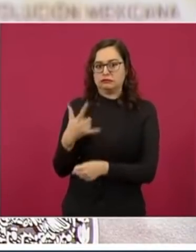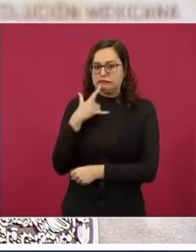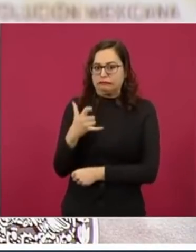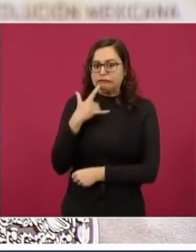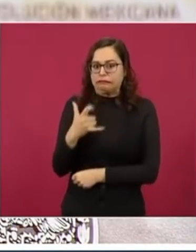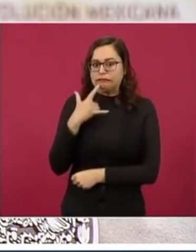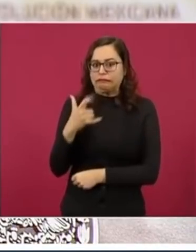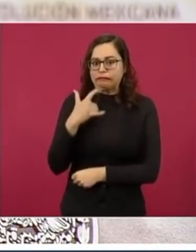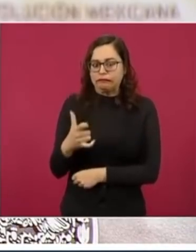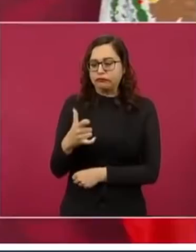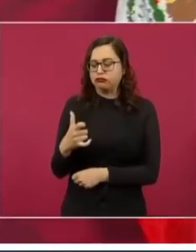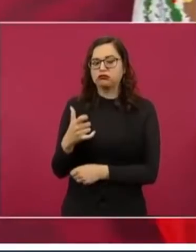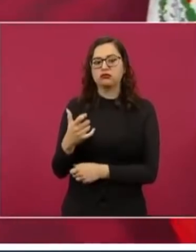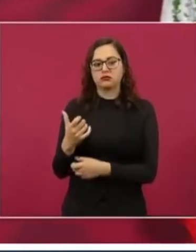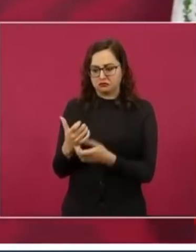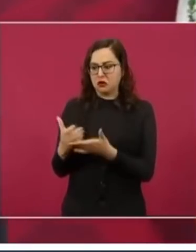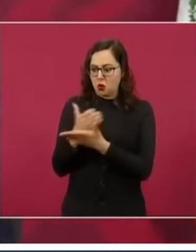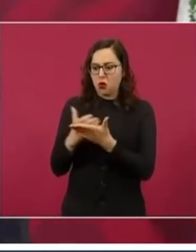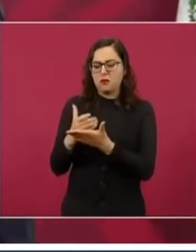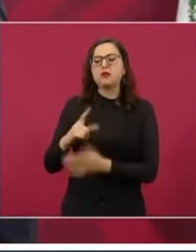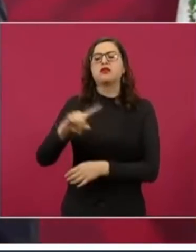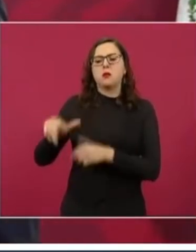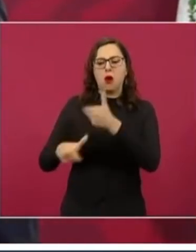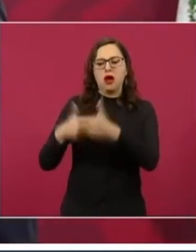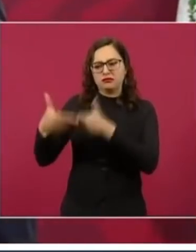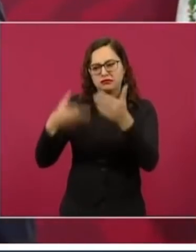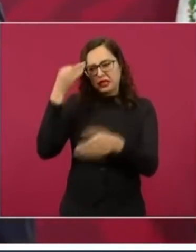falleció 3 o 4 meses después.